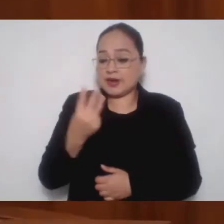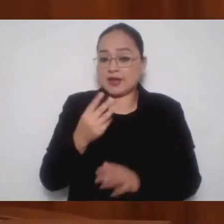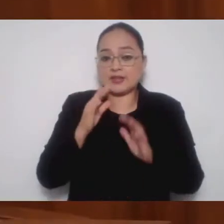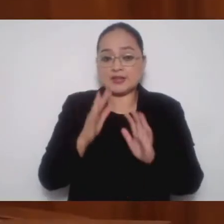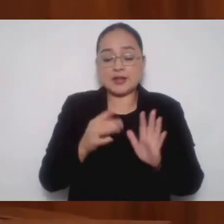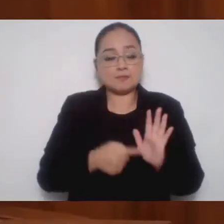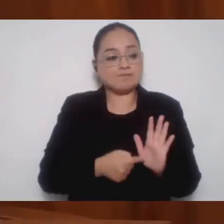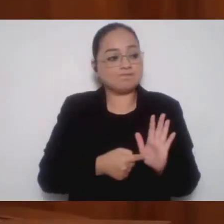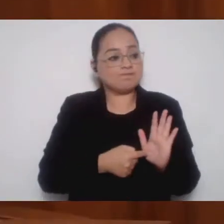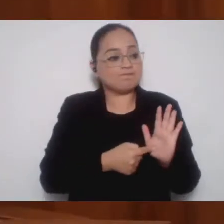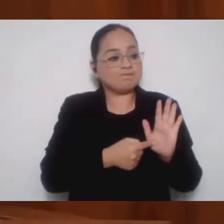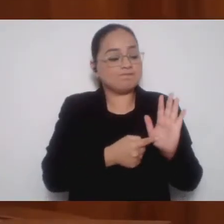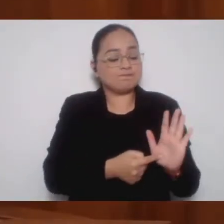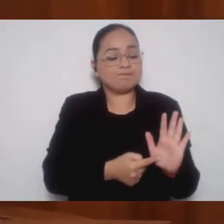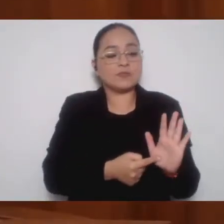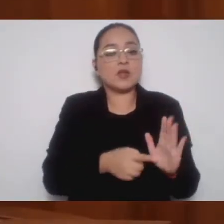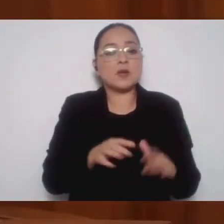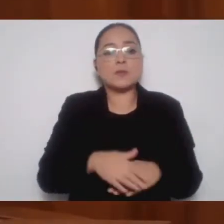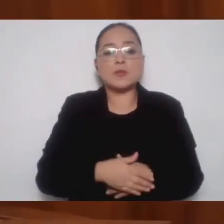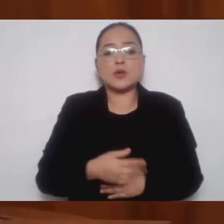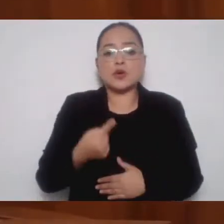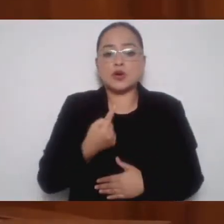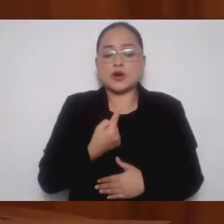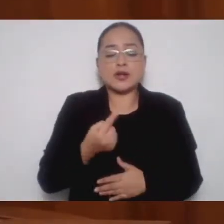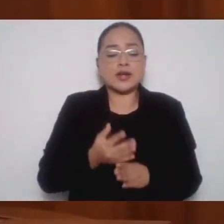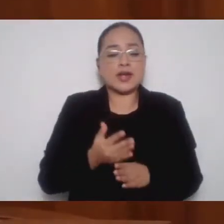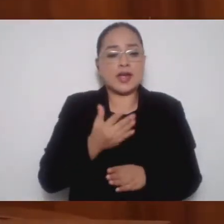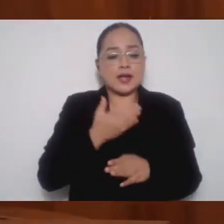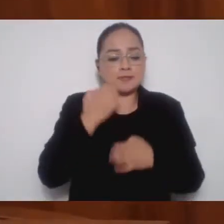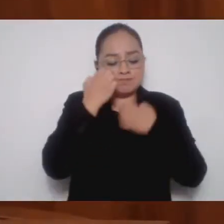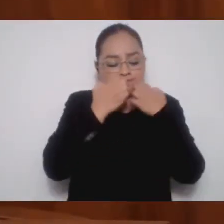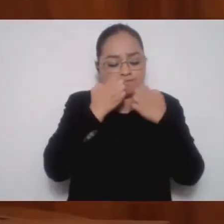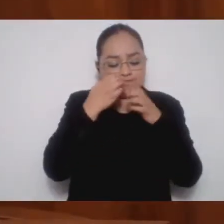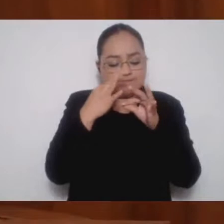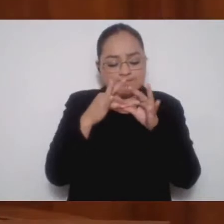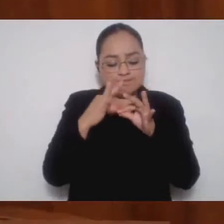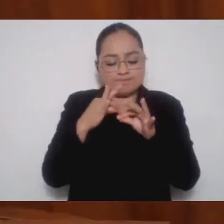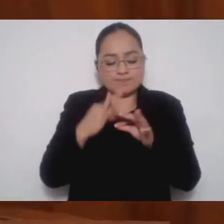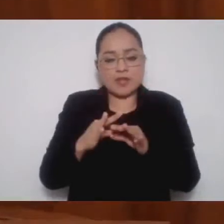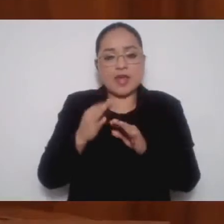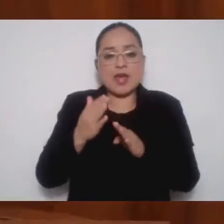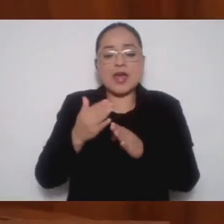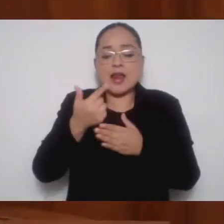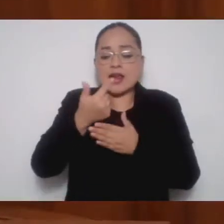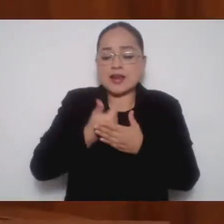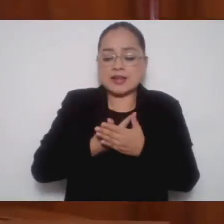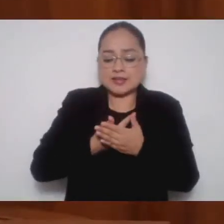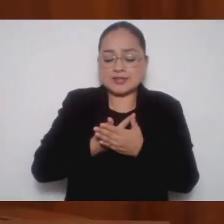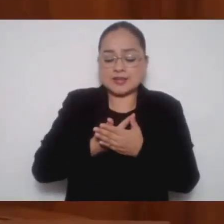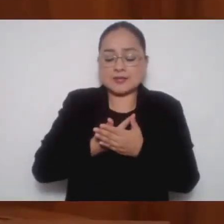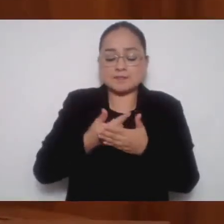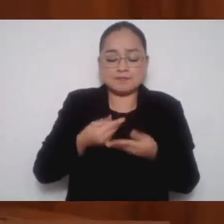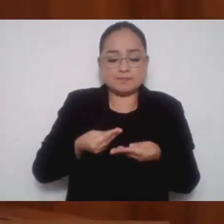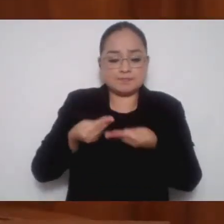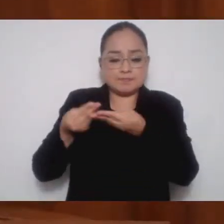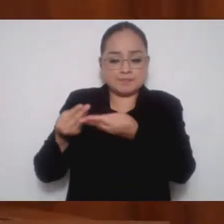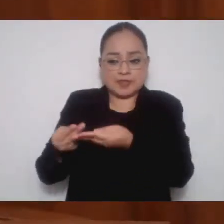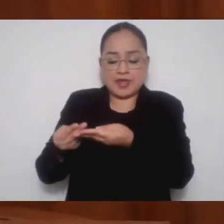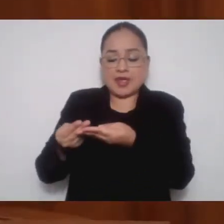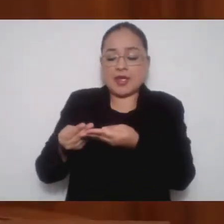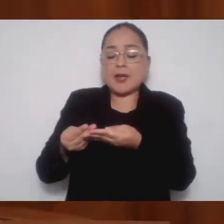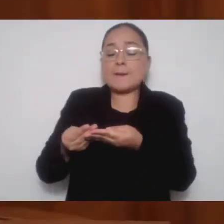sido presentados en virtud y cumplimiento de la lista remitida por la